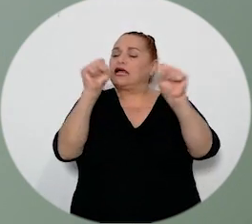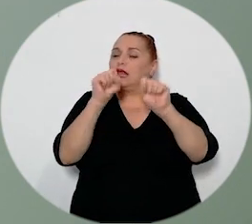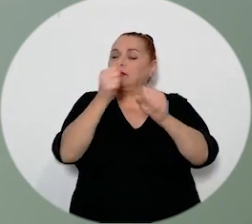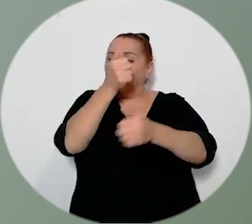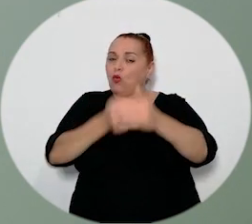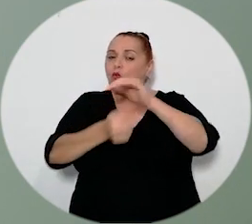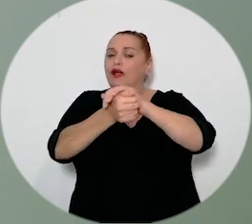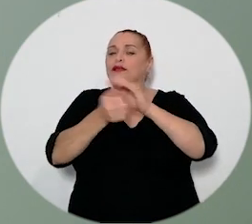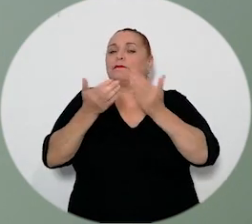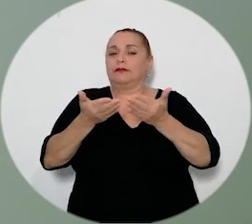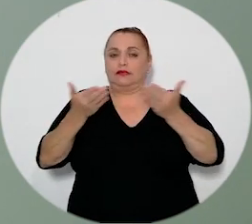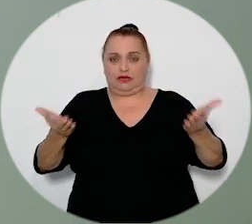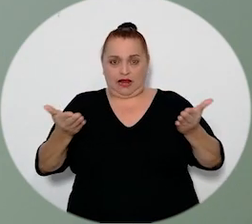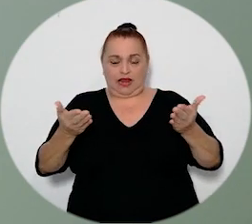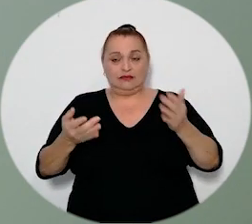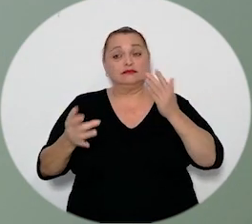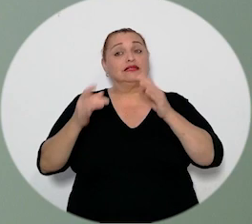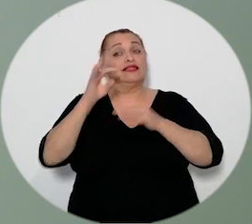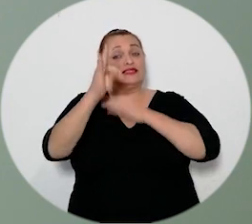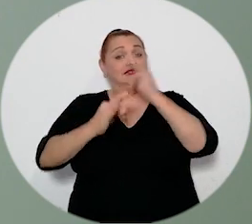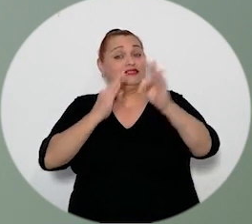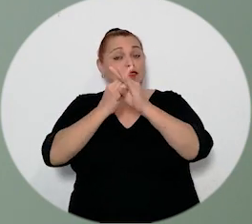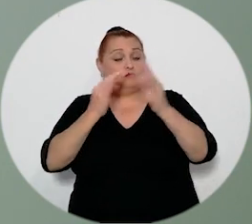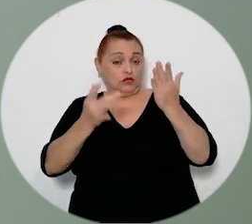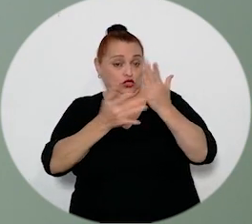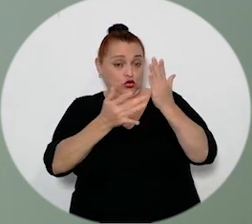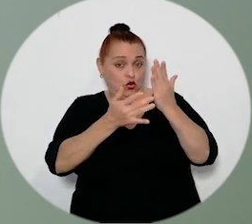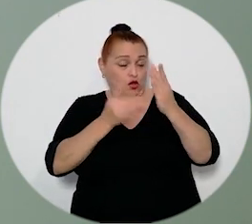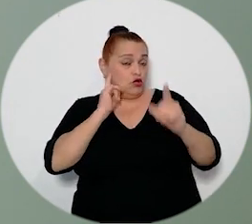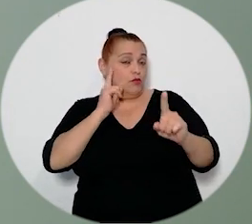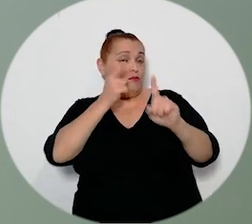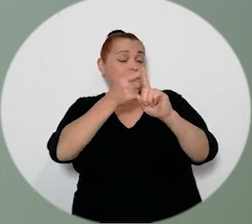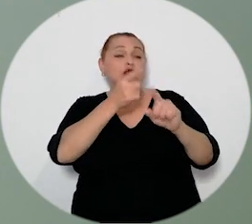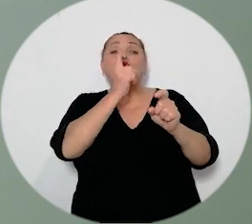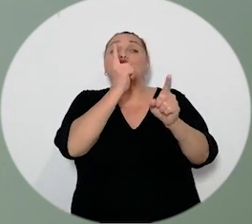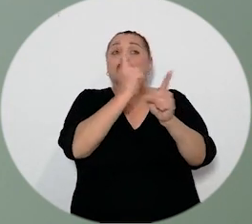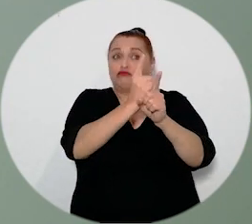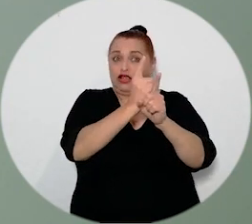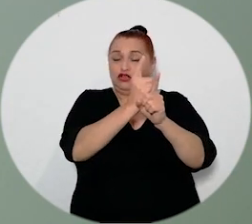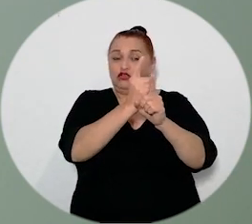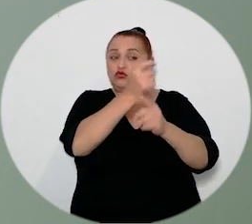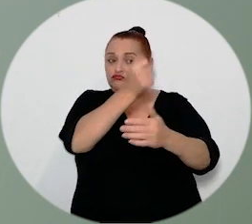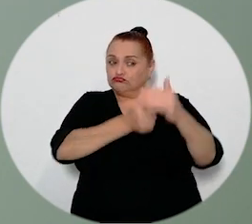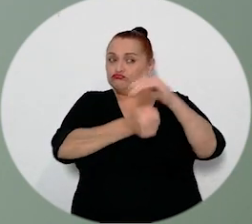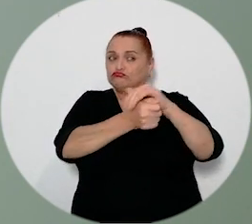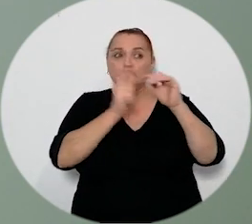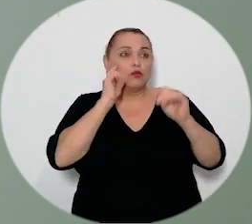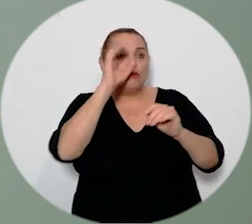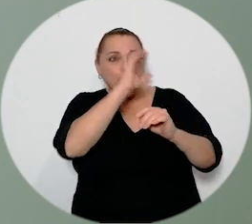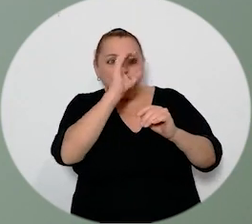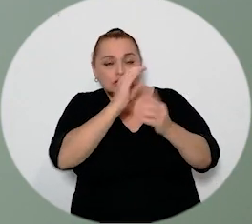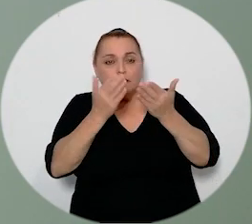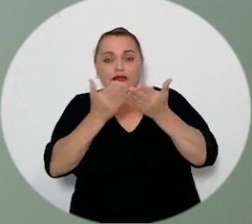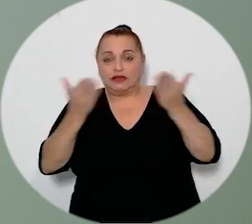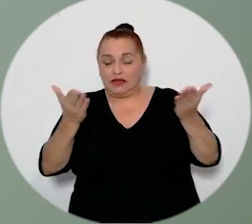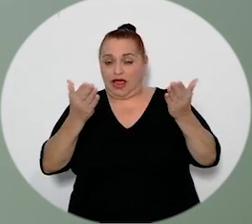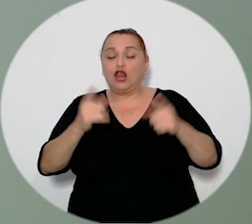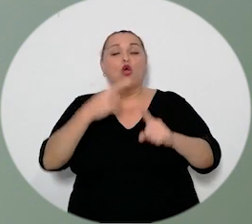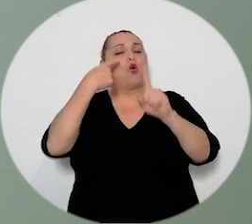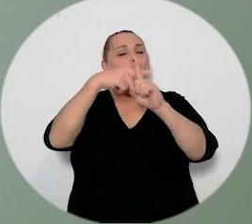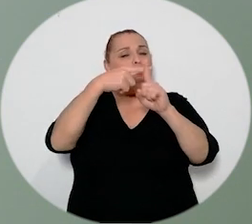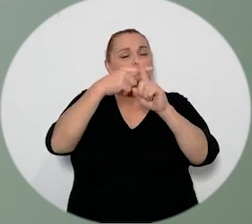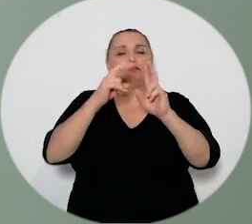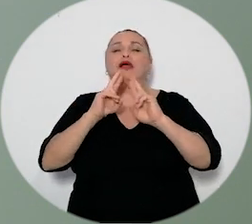materiales, entre las que se destacan las de tipo tecnológico, que apuntan tanto al adecuado rastreo del material electoral como a la óptima transmisión de